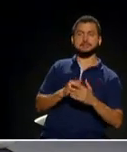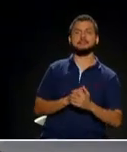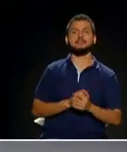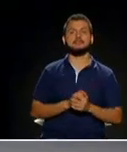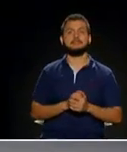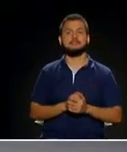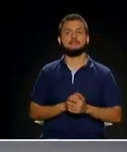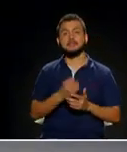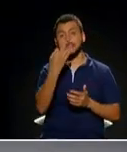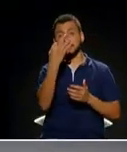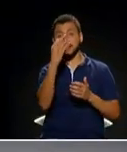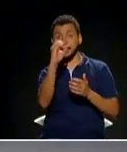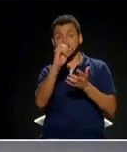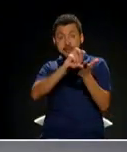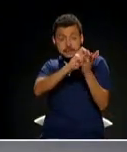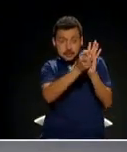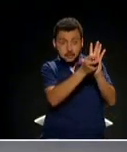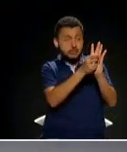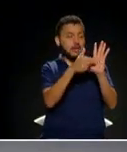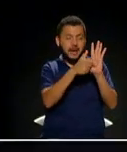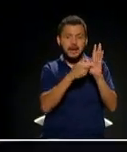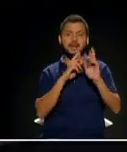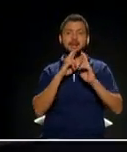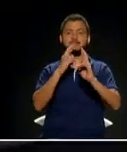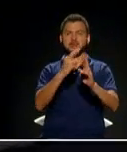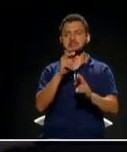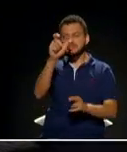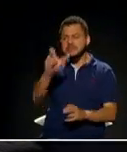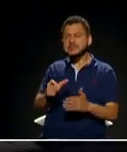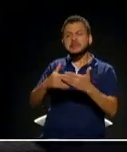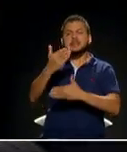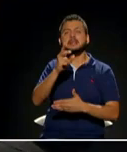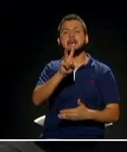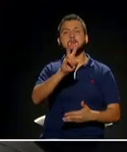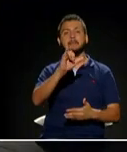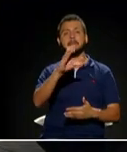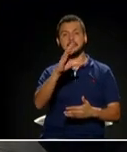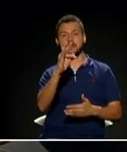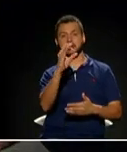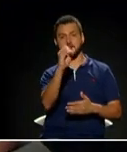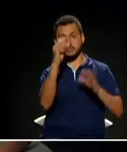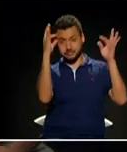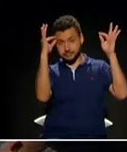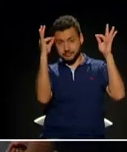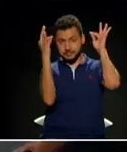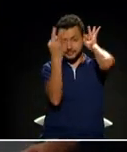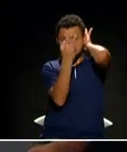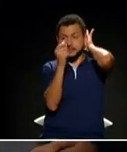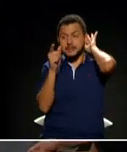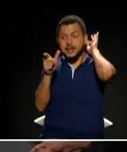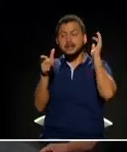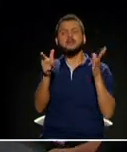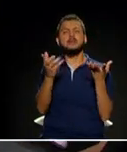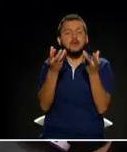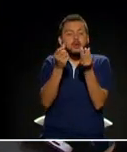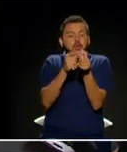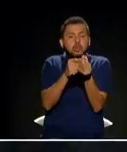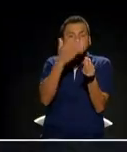entonces en este segundo bloque con víctor correa del polo democrático para que tome su valor